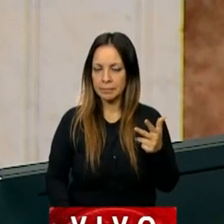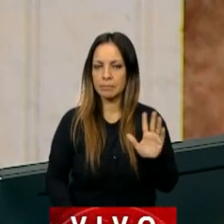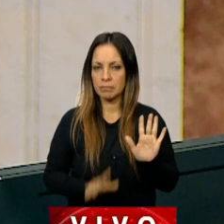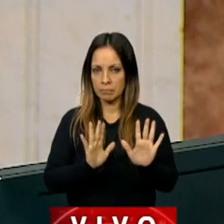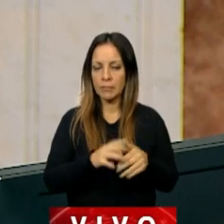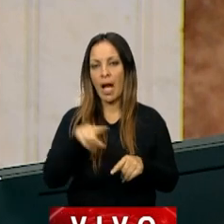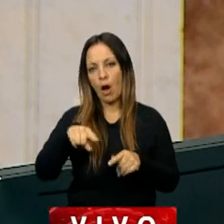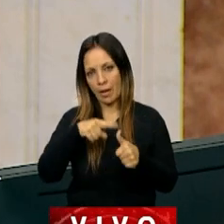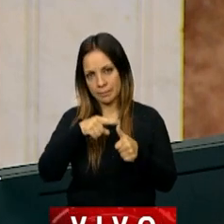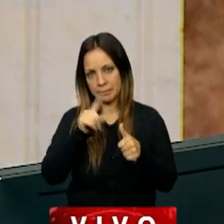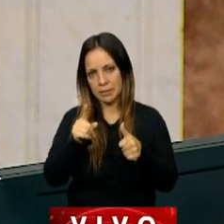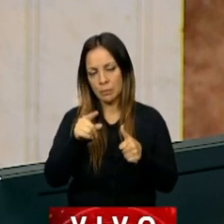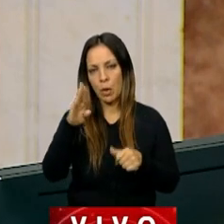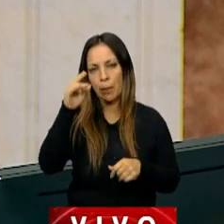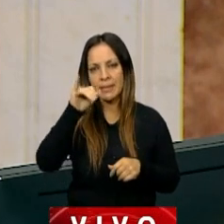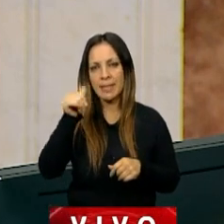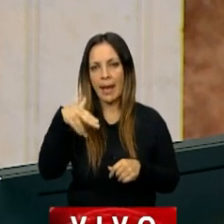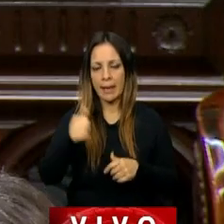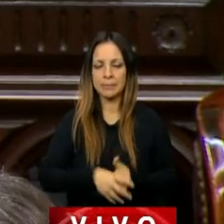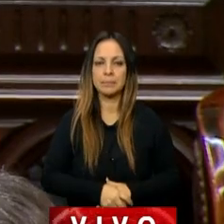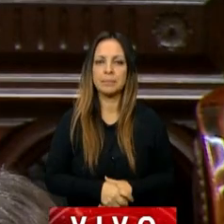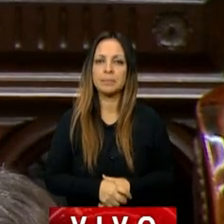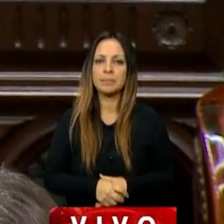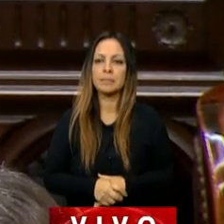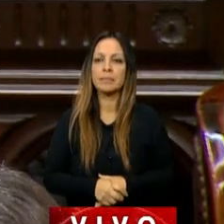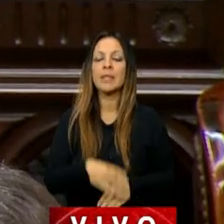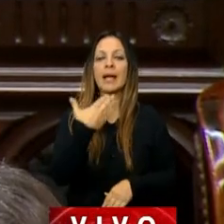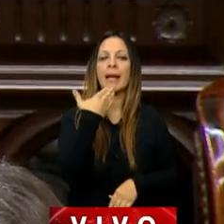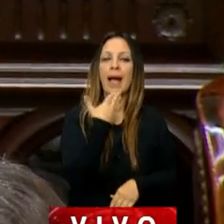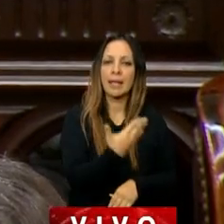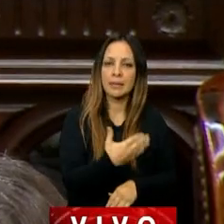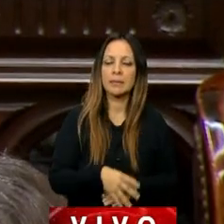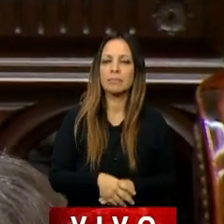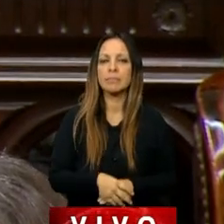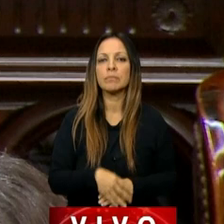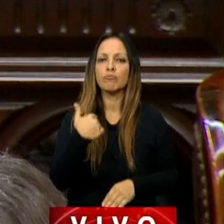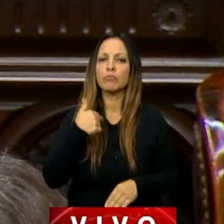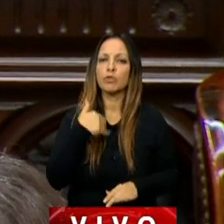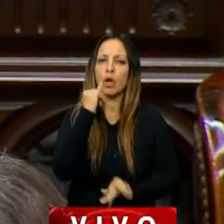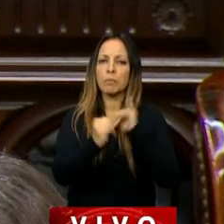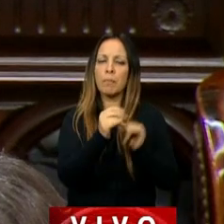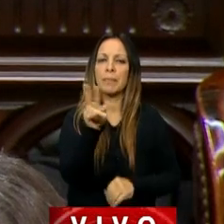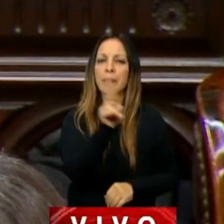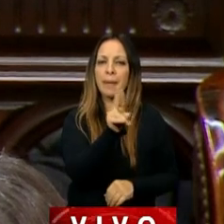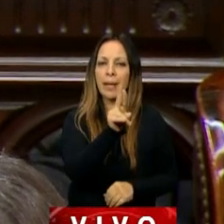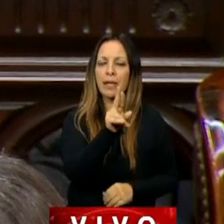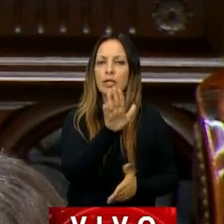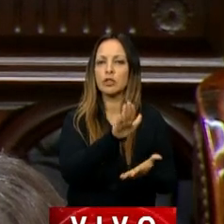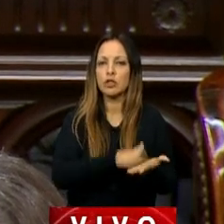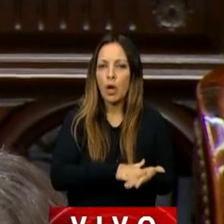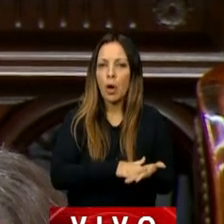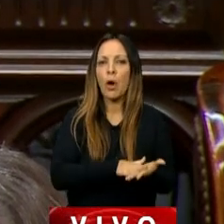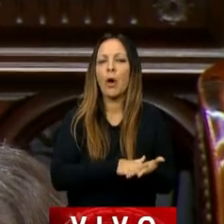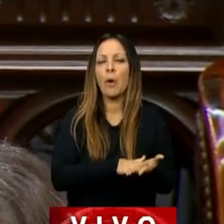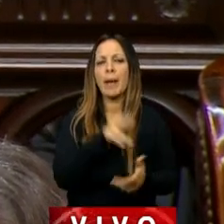En el uso de la palabra, la diputada Bezana. Gracias, señor presidente. Yo vengo a plantear una cuestión de privilegio frente a